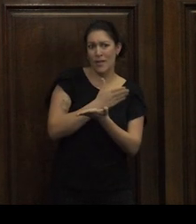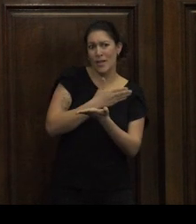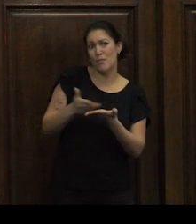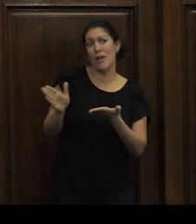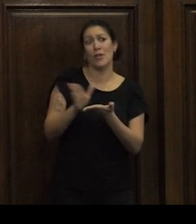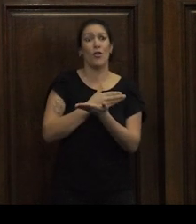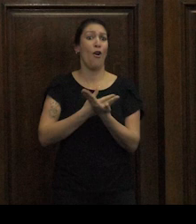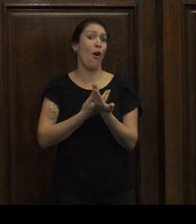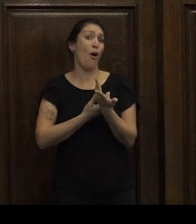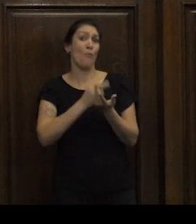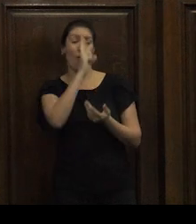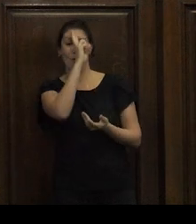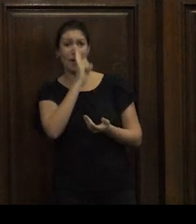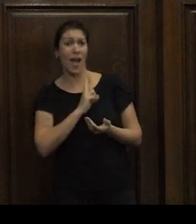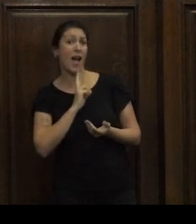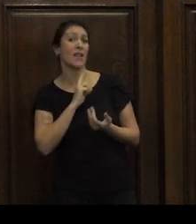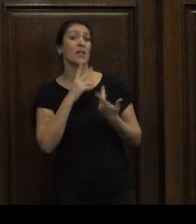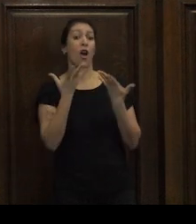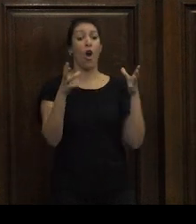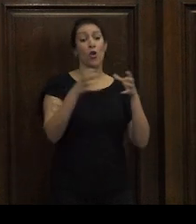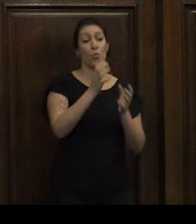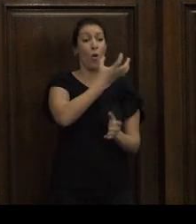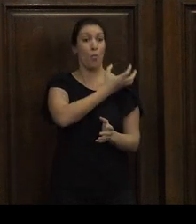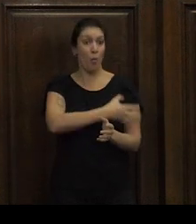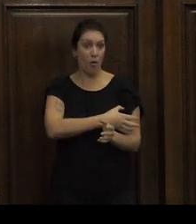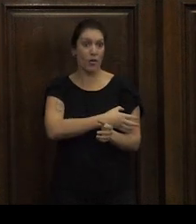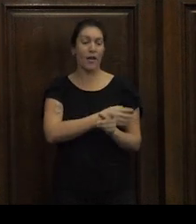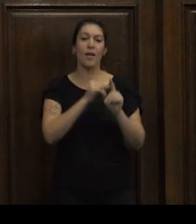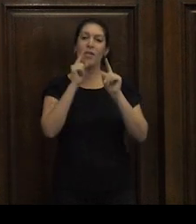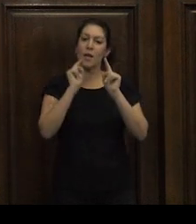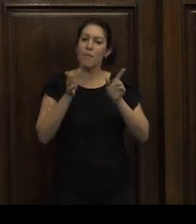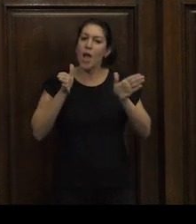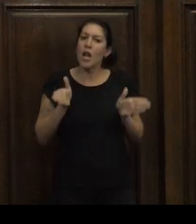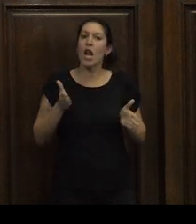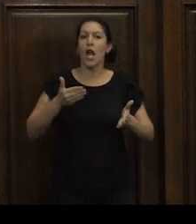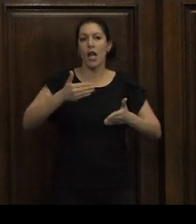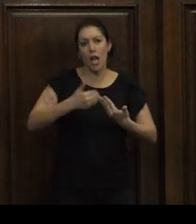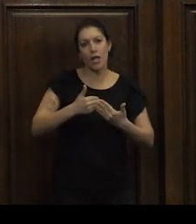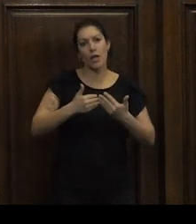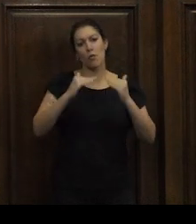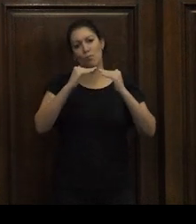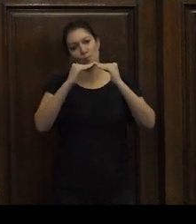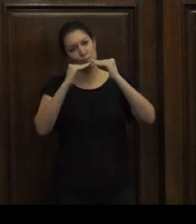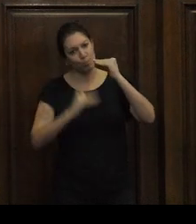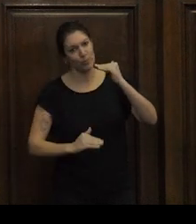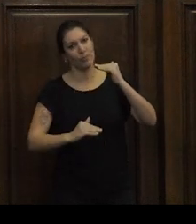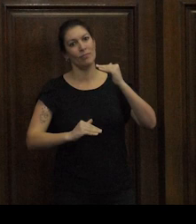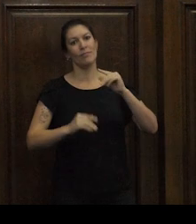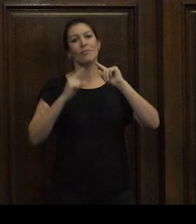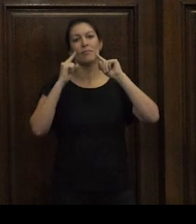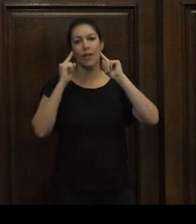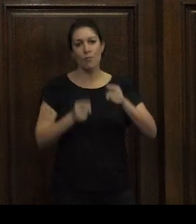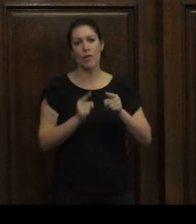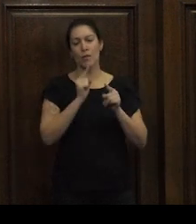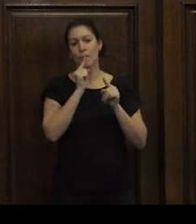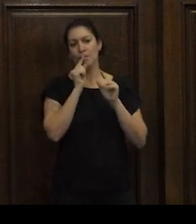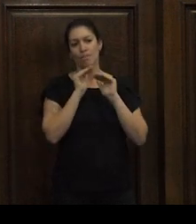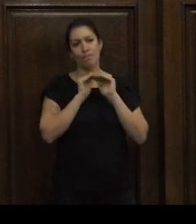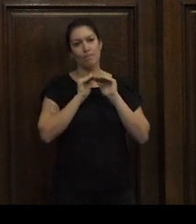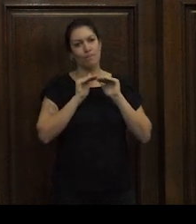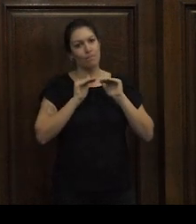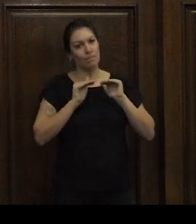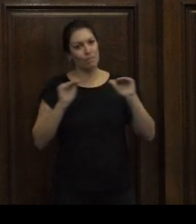étnico-raciales y de clases socioeconómicas, las desigualdades de género también vienen abandonando ese